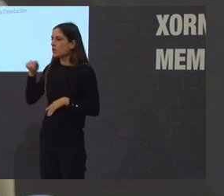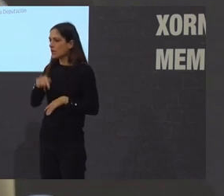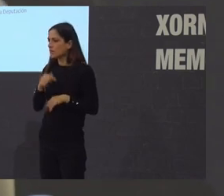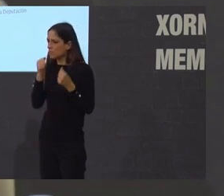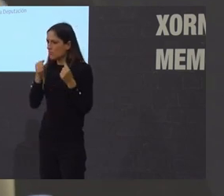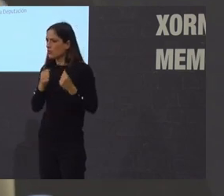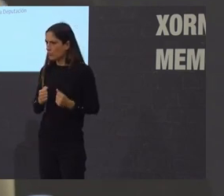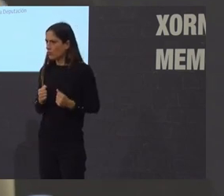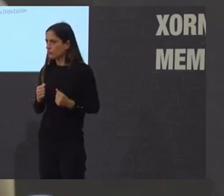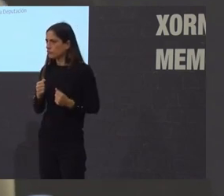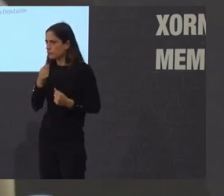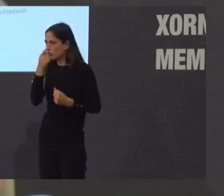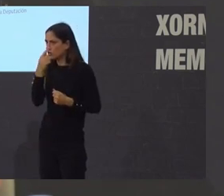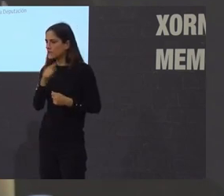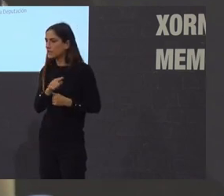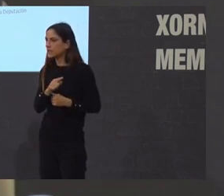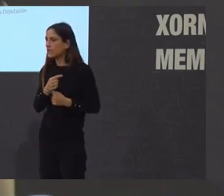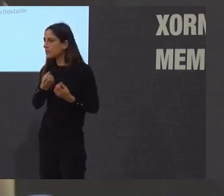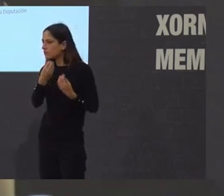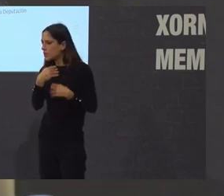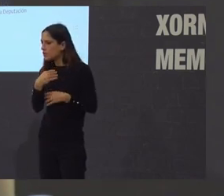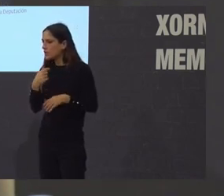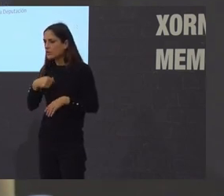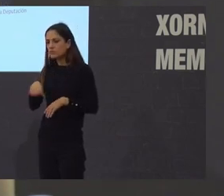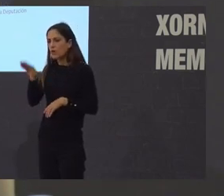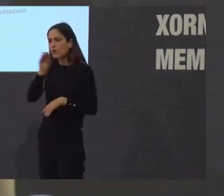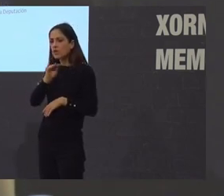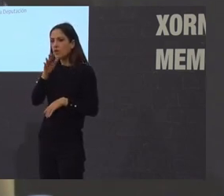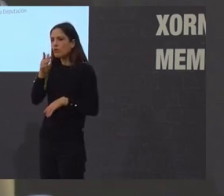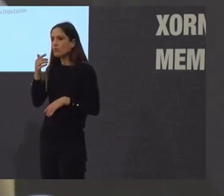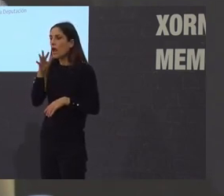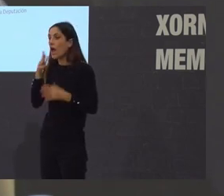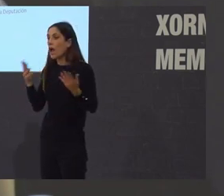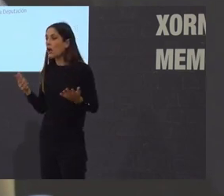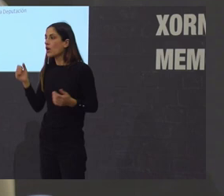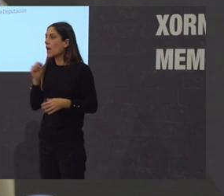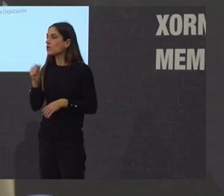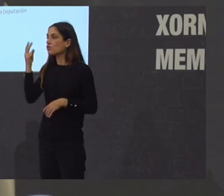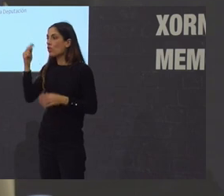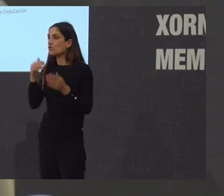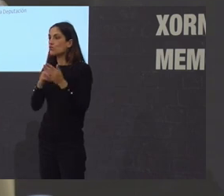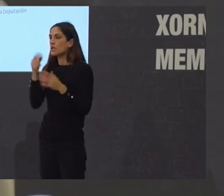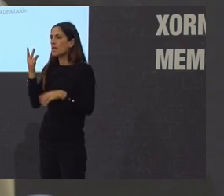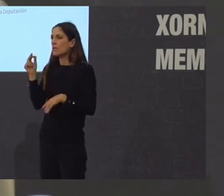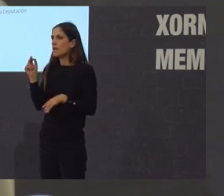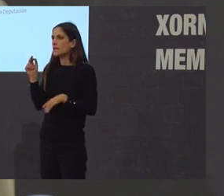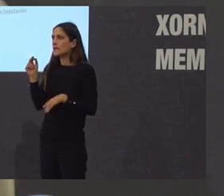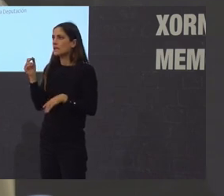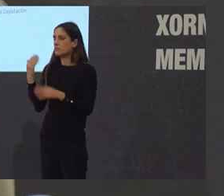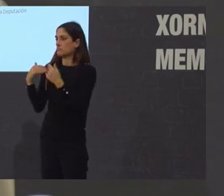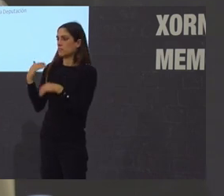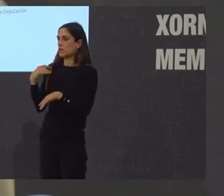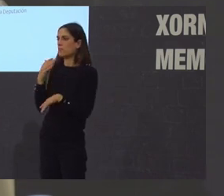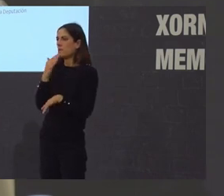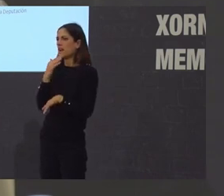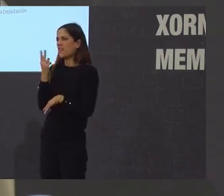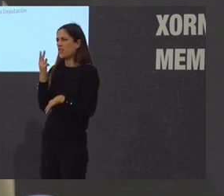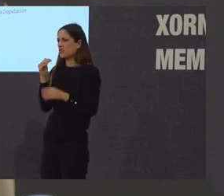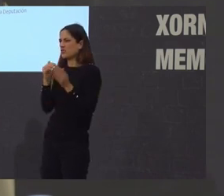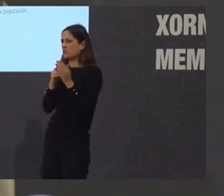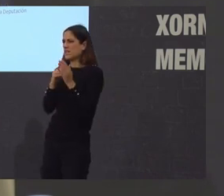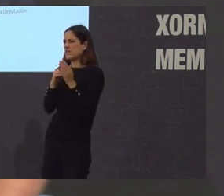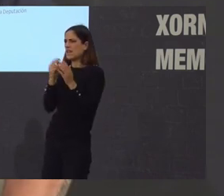que no lo entiendo. Y dice, joder, que estamos en 2020. Bueno, 2020 no, porque era 2000, creo que fue 2018, 2019, 2020